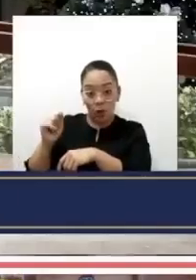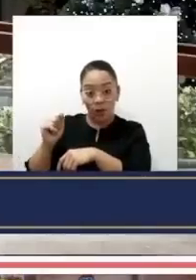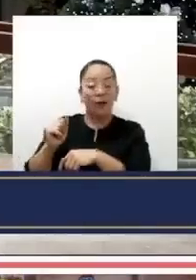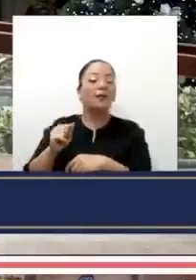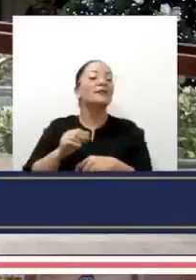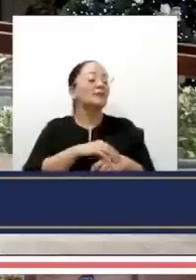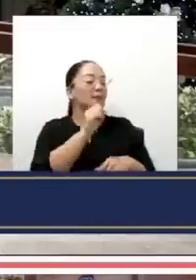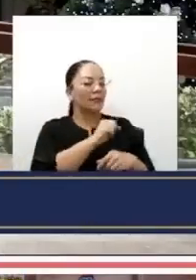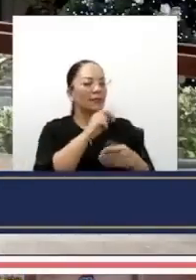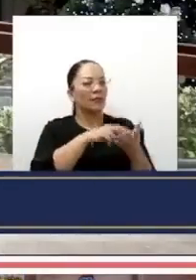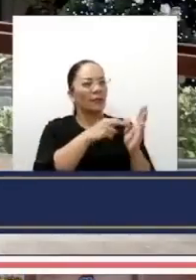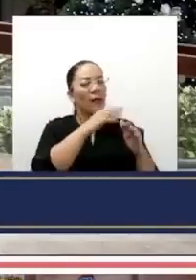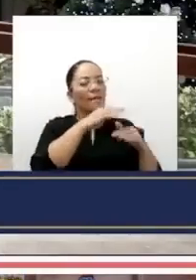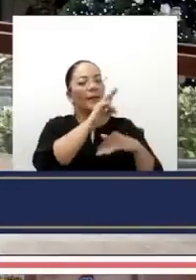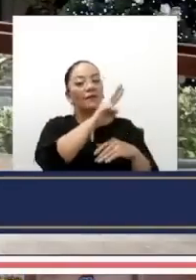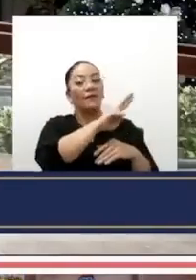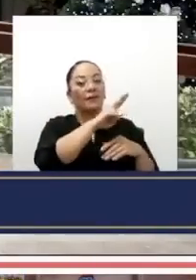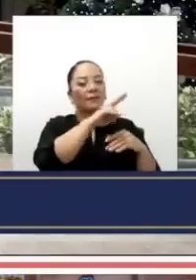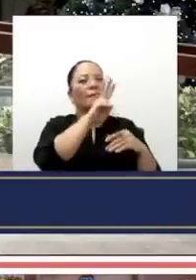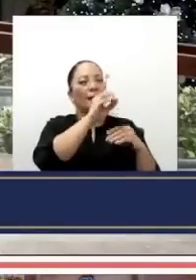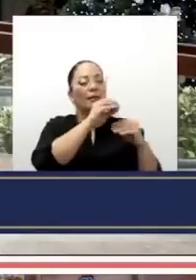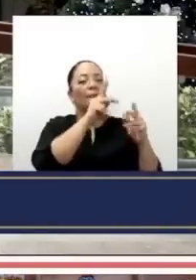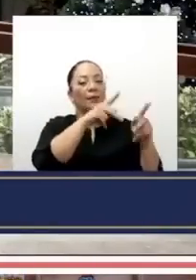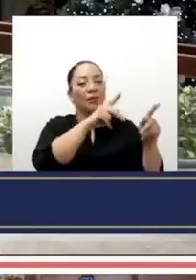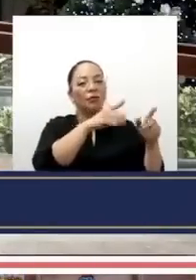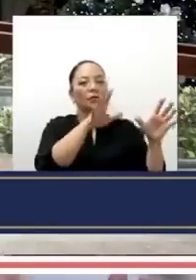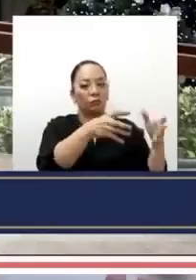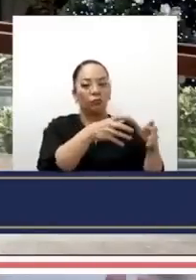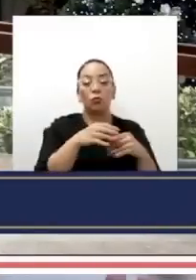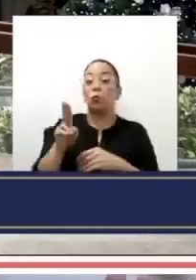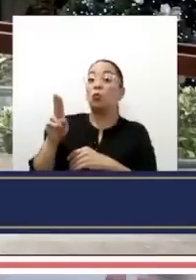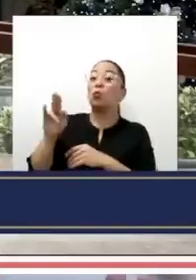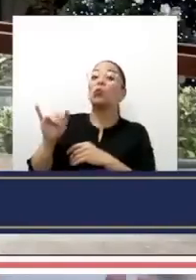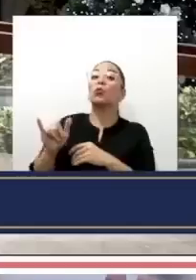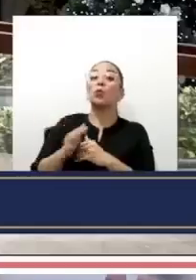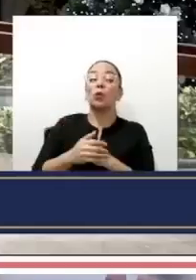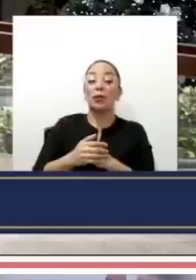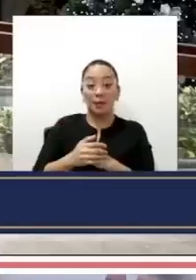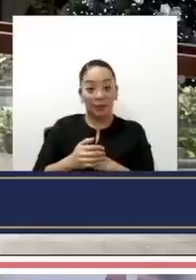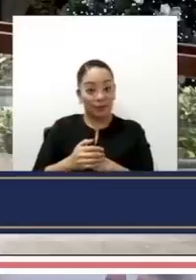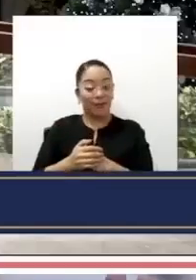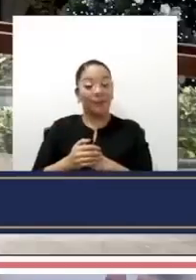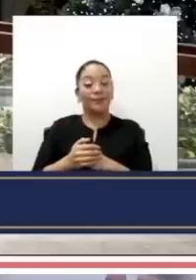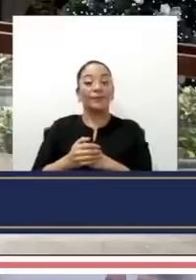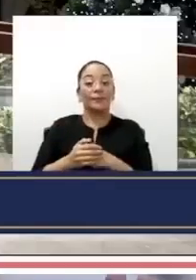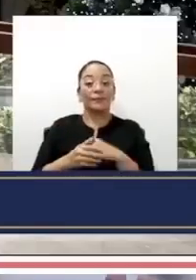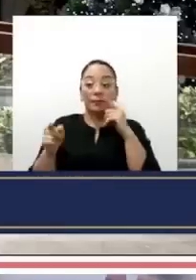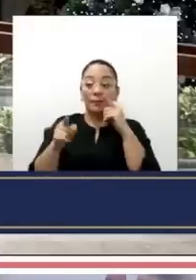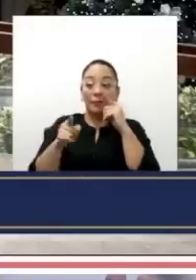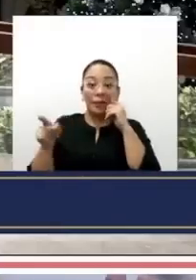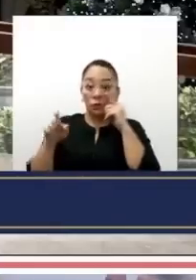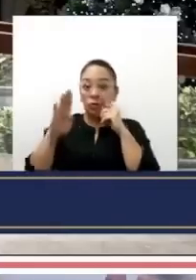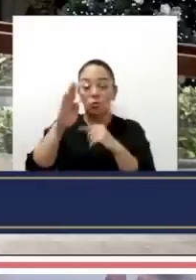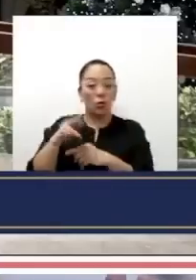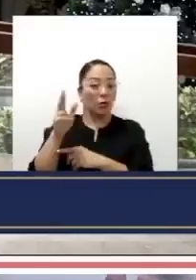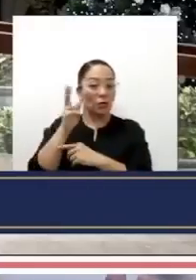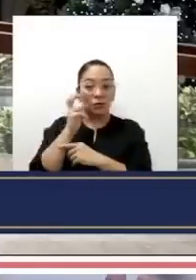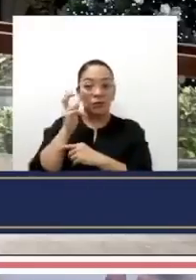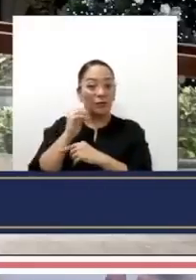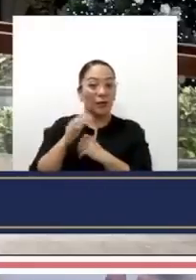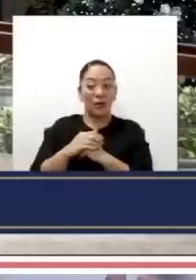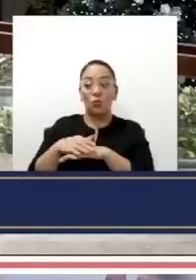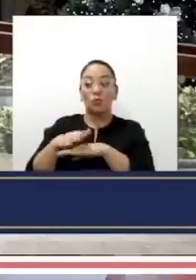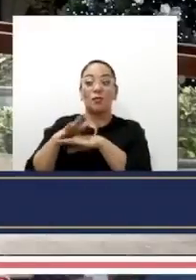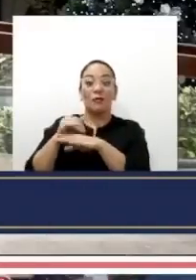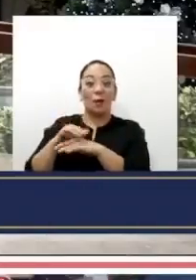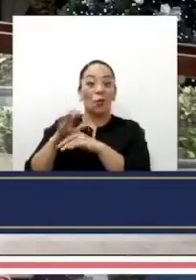firmaron 20 y pico personas. Un grupo de ahí de ciudadanos. Uy, fue pucha. Ellos nunca han oído un llamado a la instigación. No,